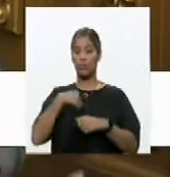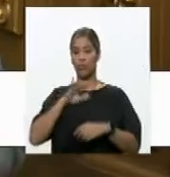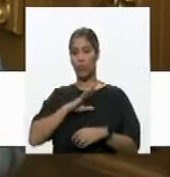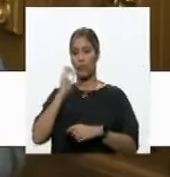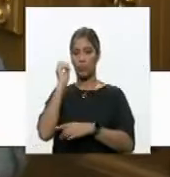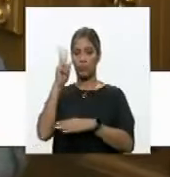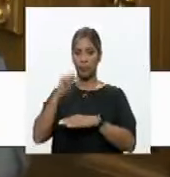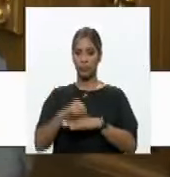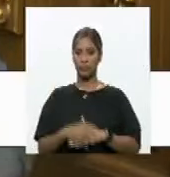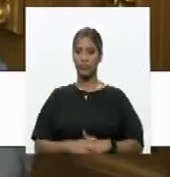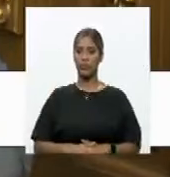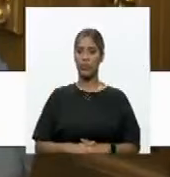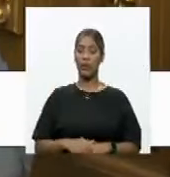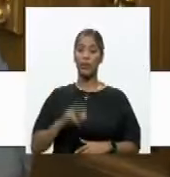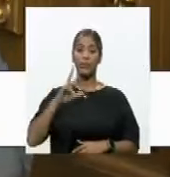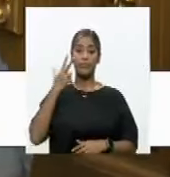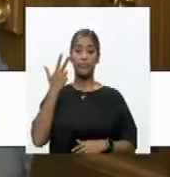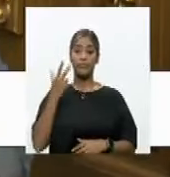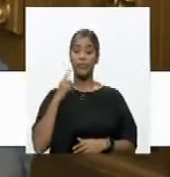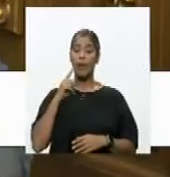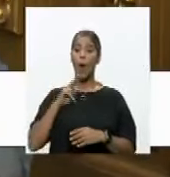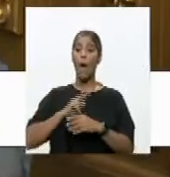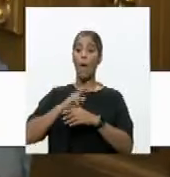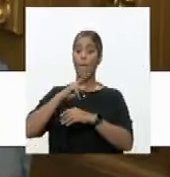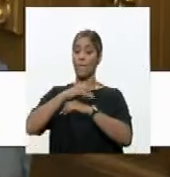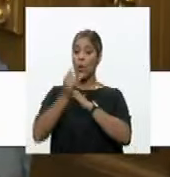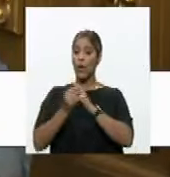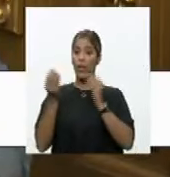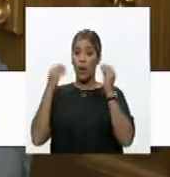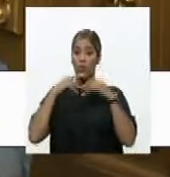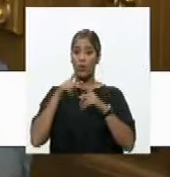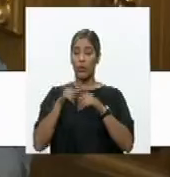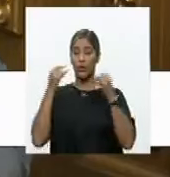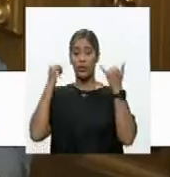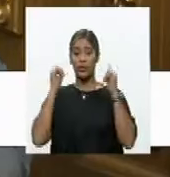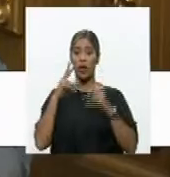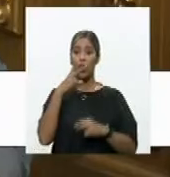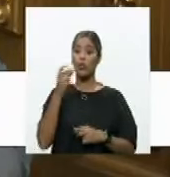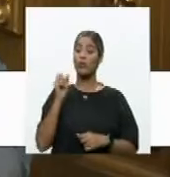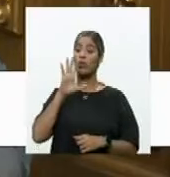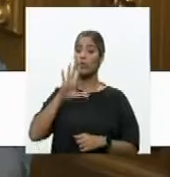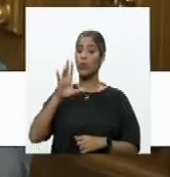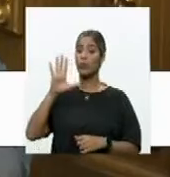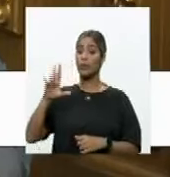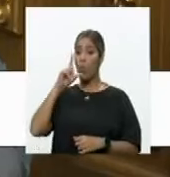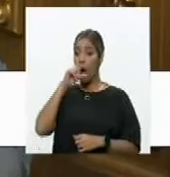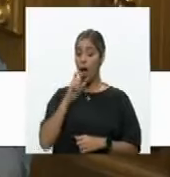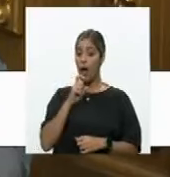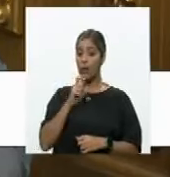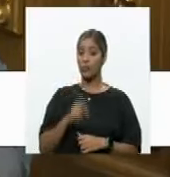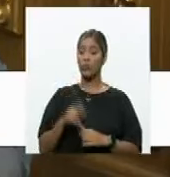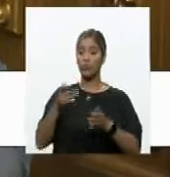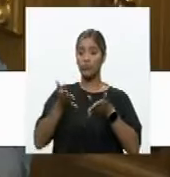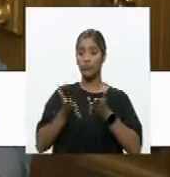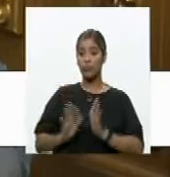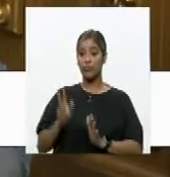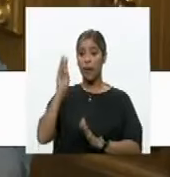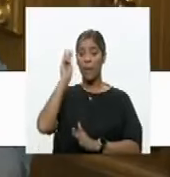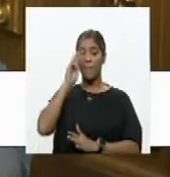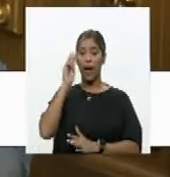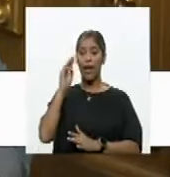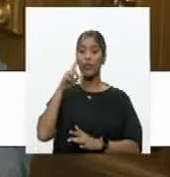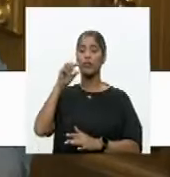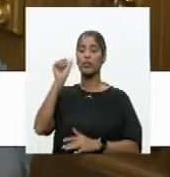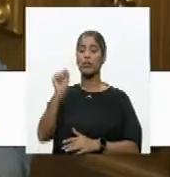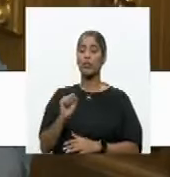Nacional. Tercero, proyecto de acuerdo con motivo de conmemorarse los 255 aniversarios del natalicio del maestro Simón